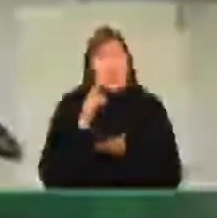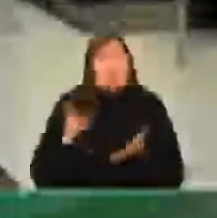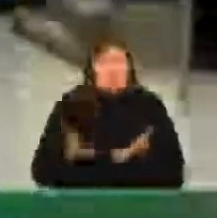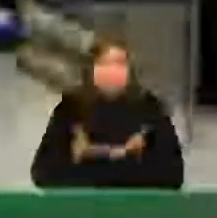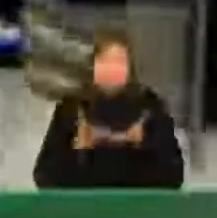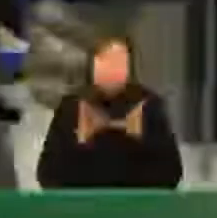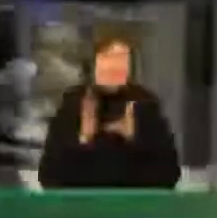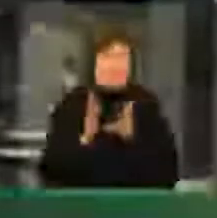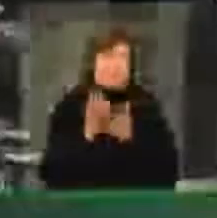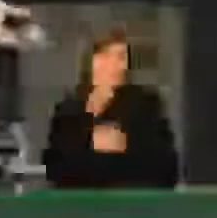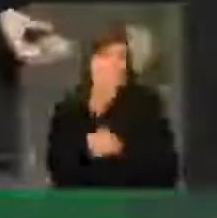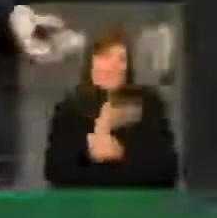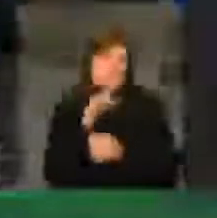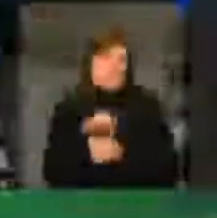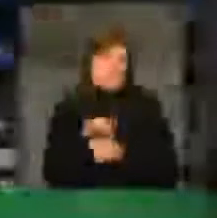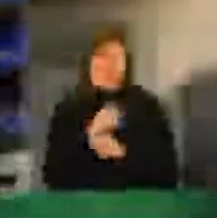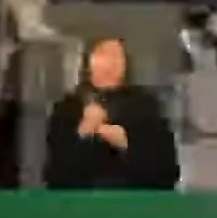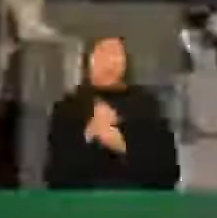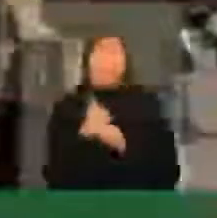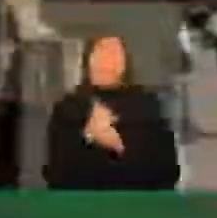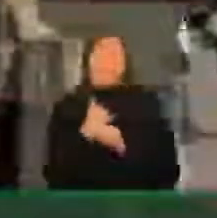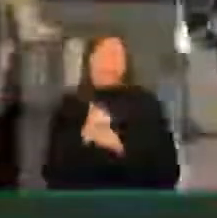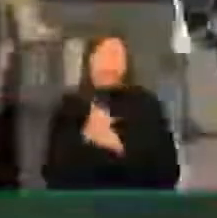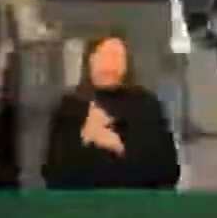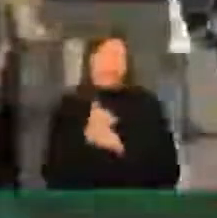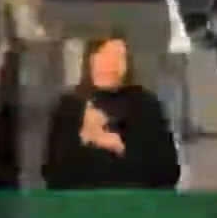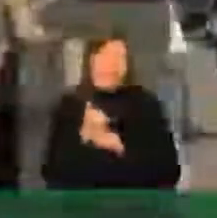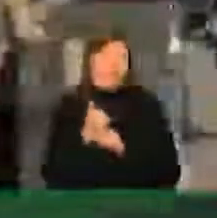este proceso para que la industria se continúe.